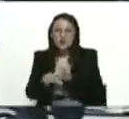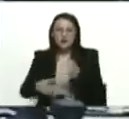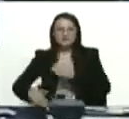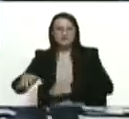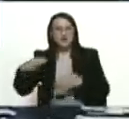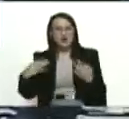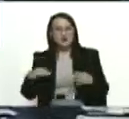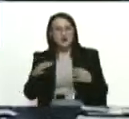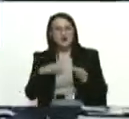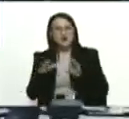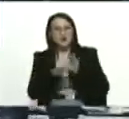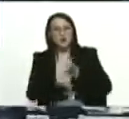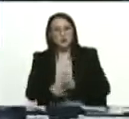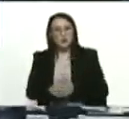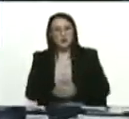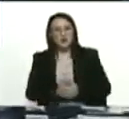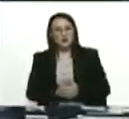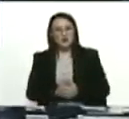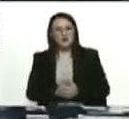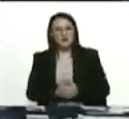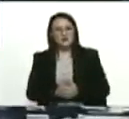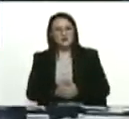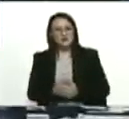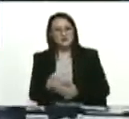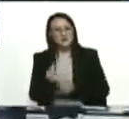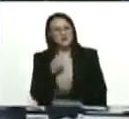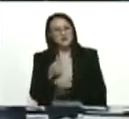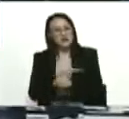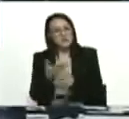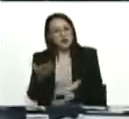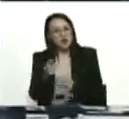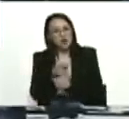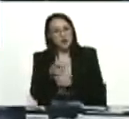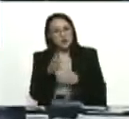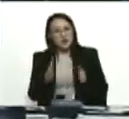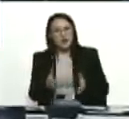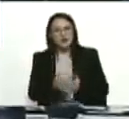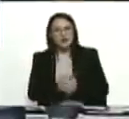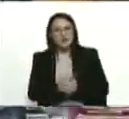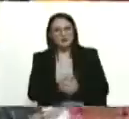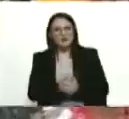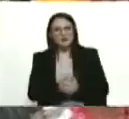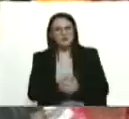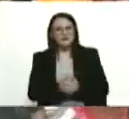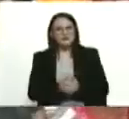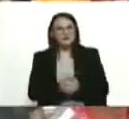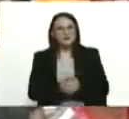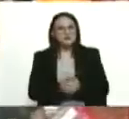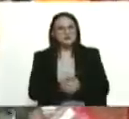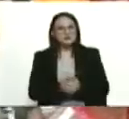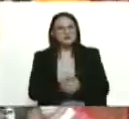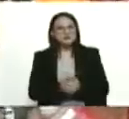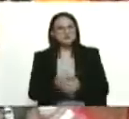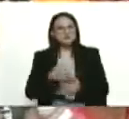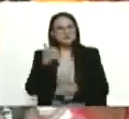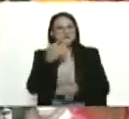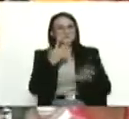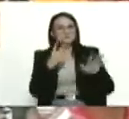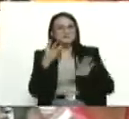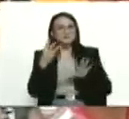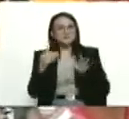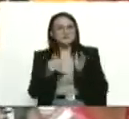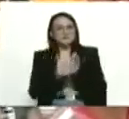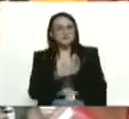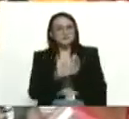naturales. Me dice el hermano gobernador que aquí en el municipio Miranda hay más de 48.000 hectáreas